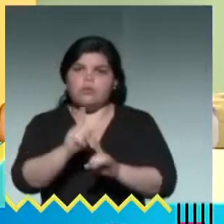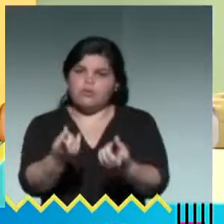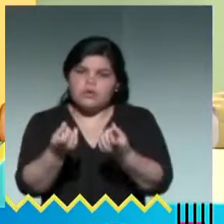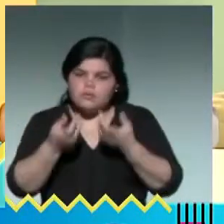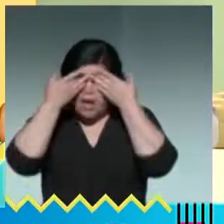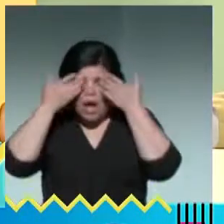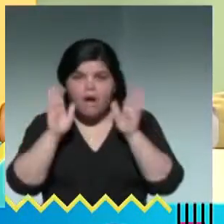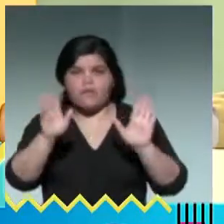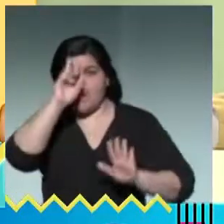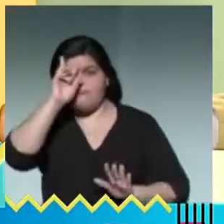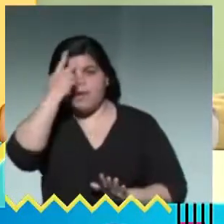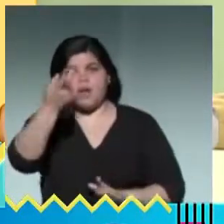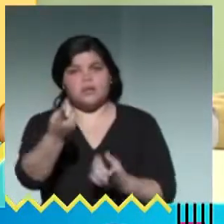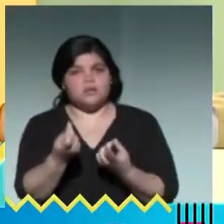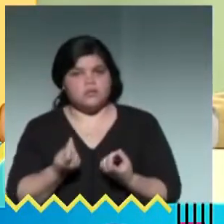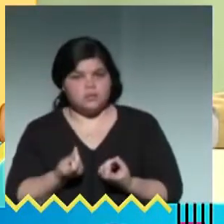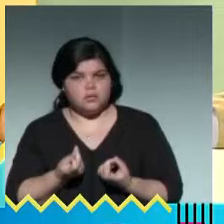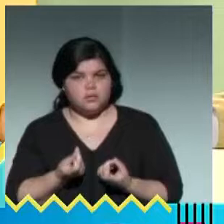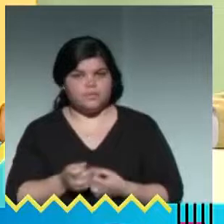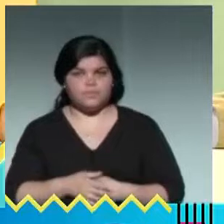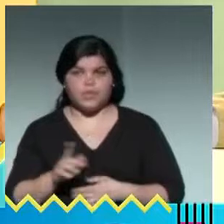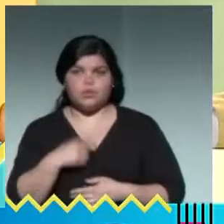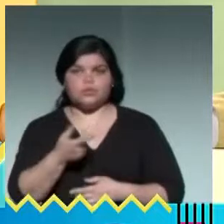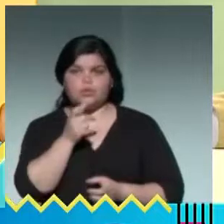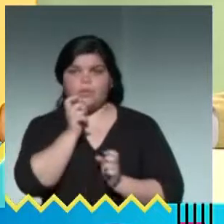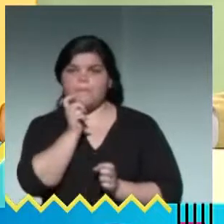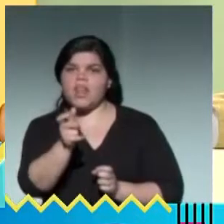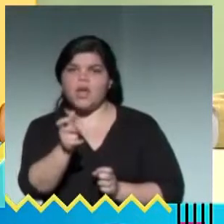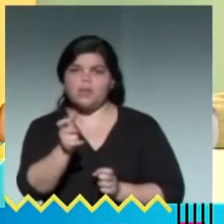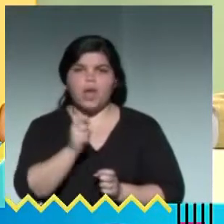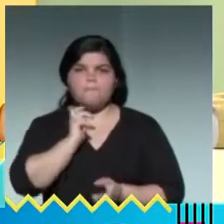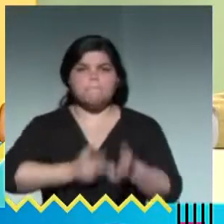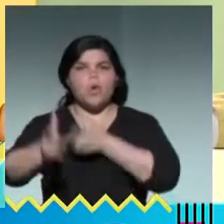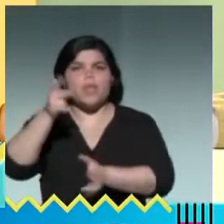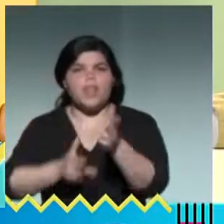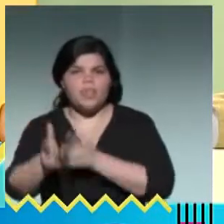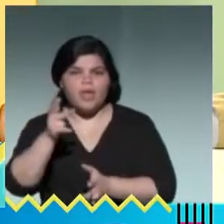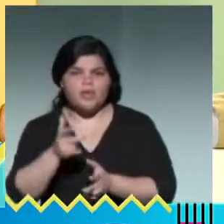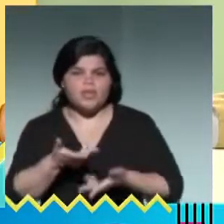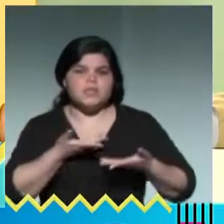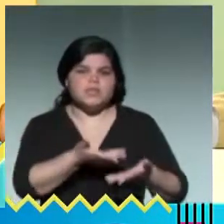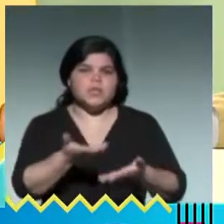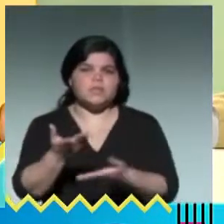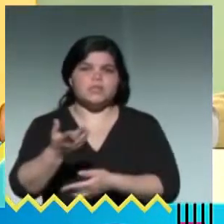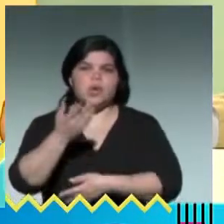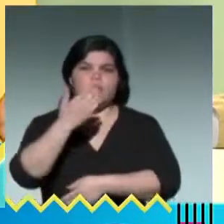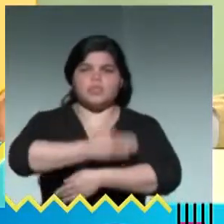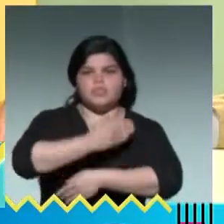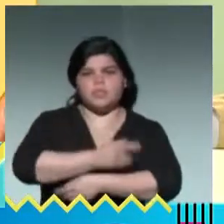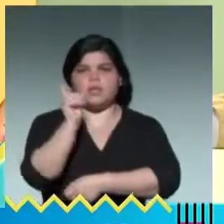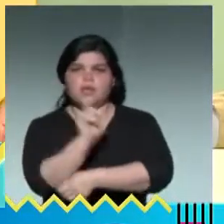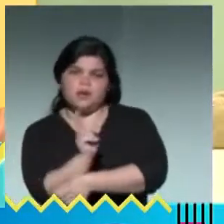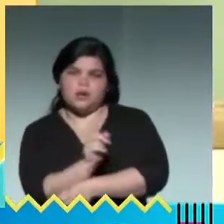poquito el paradigma, ¿no? Nosotros cuando hablamos de movilidad hablamos mucho más allá del servicio de taxi o de remis o del